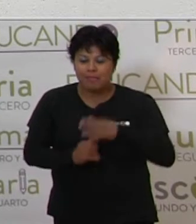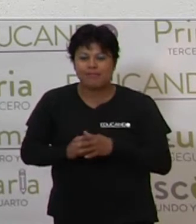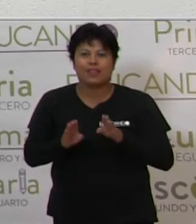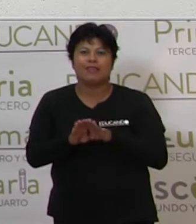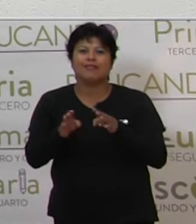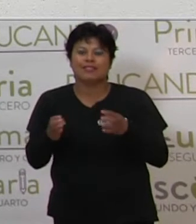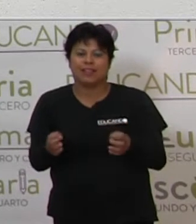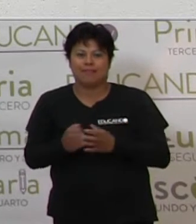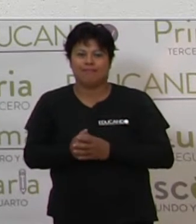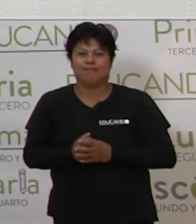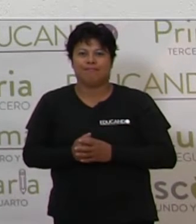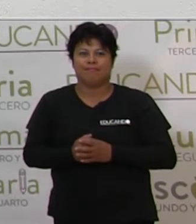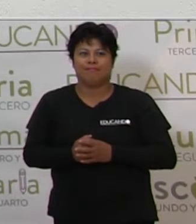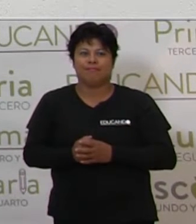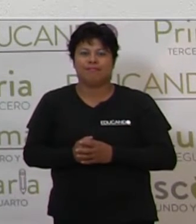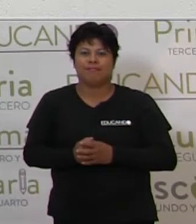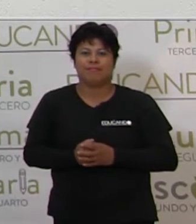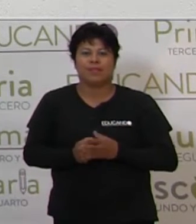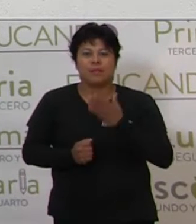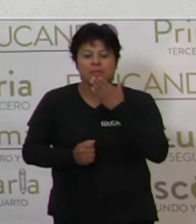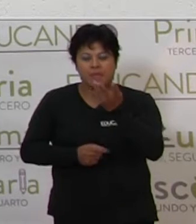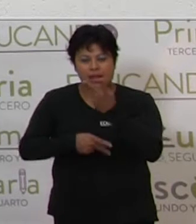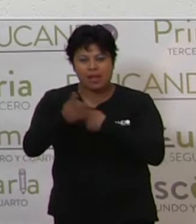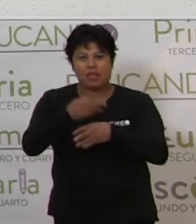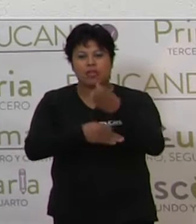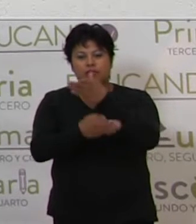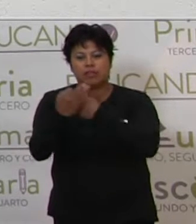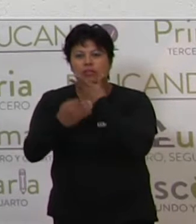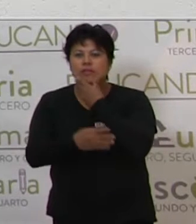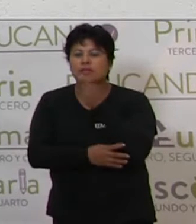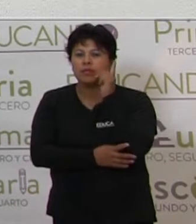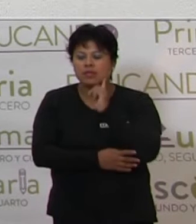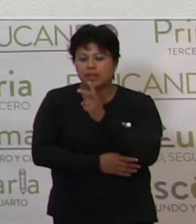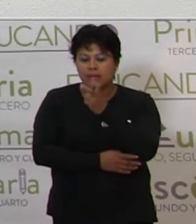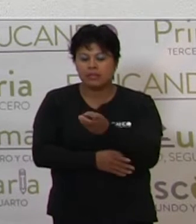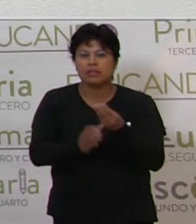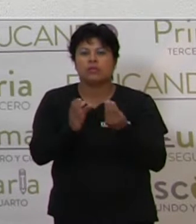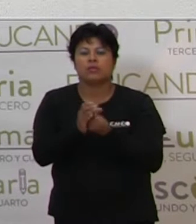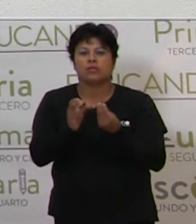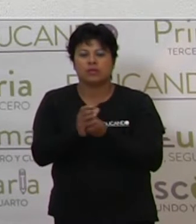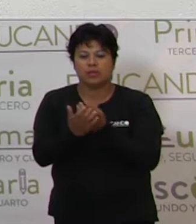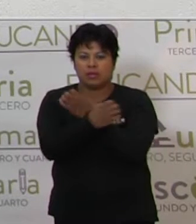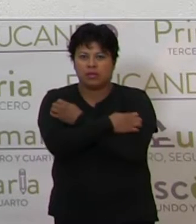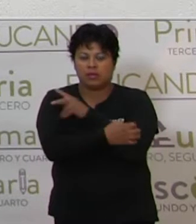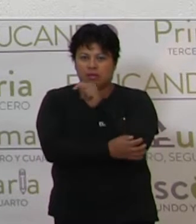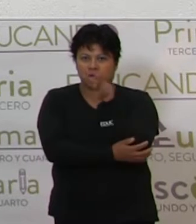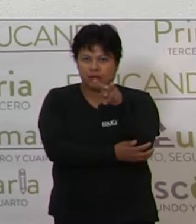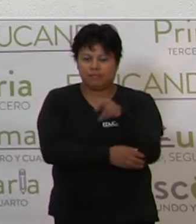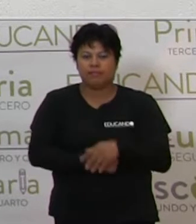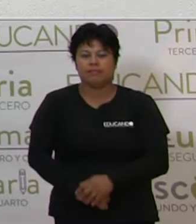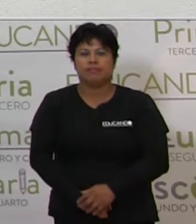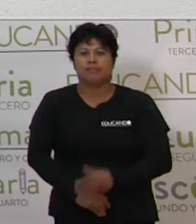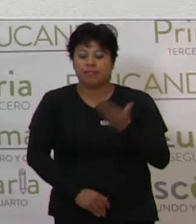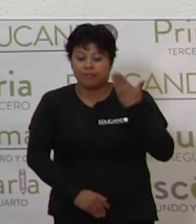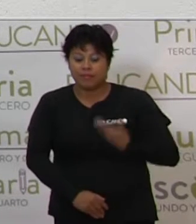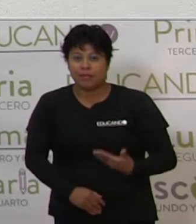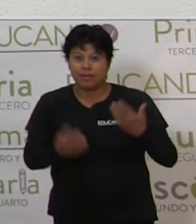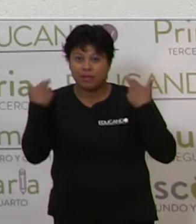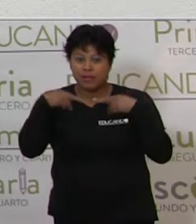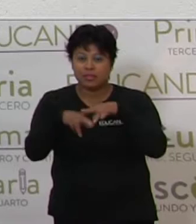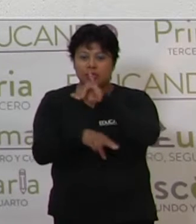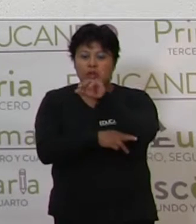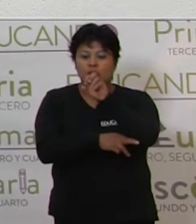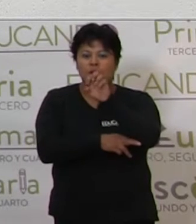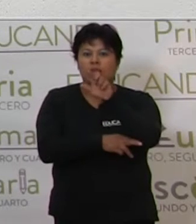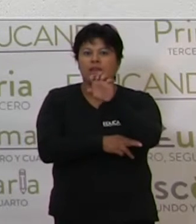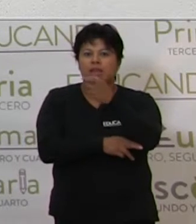¿Qué tal? ¿Cómo están? Bienvenidos todos y todas a su programa Educando TV. Soy Jorge Blancas Moreno